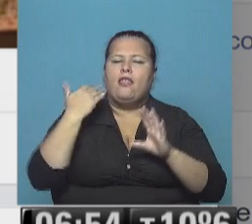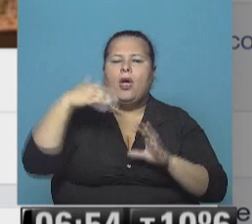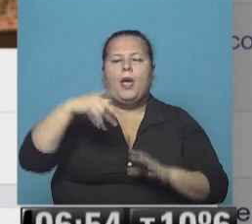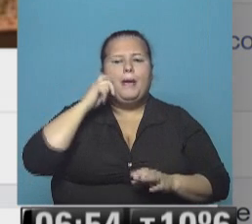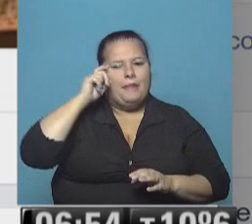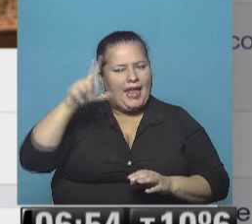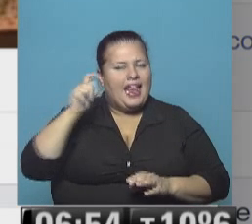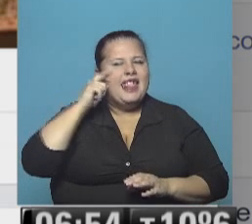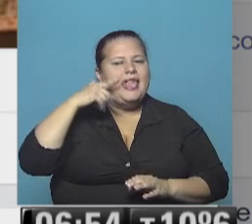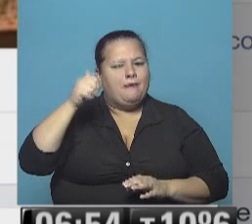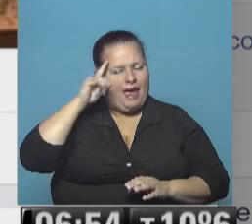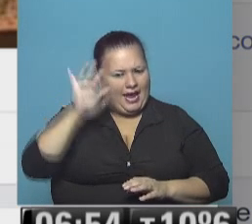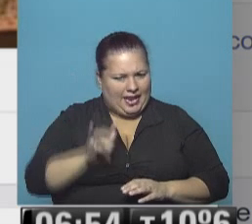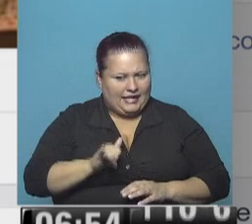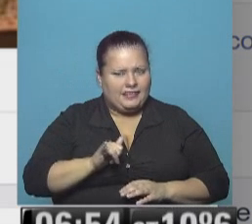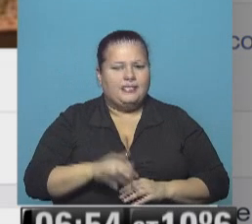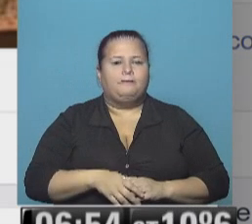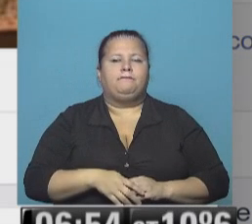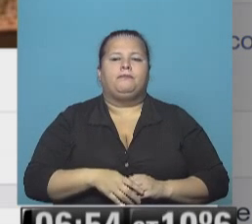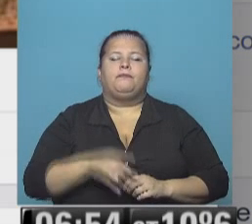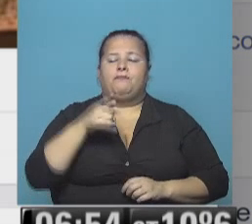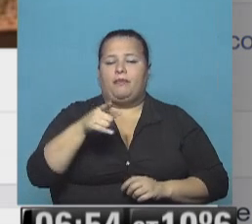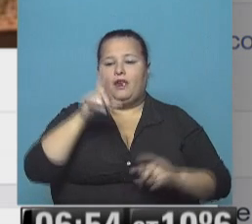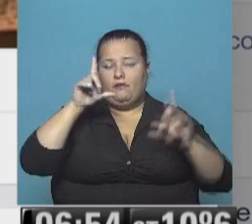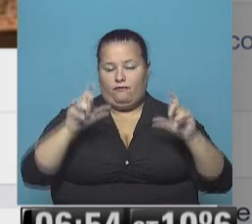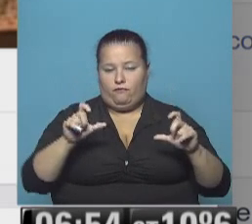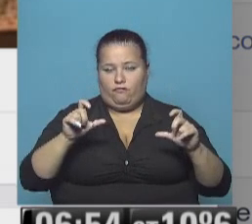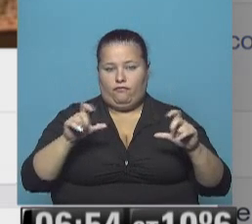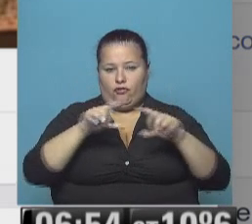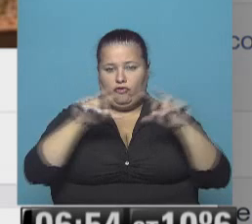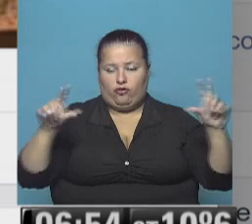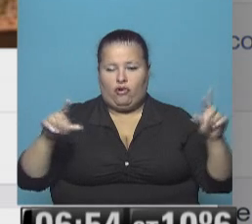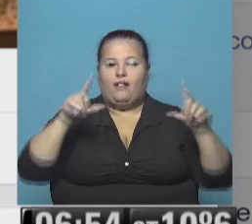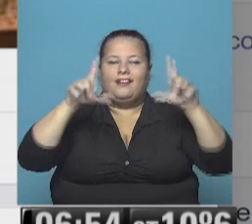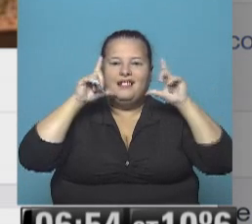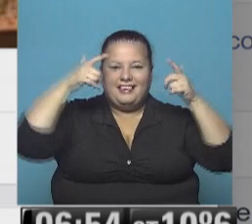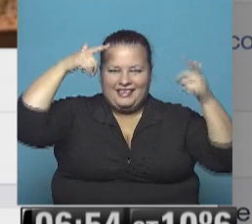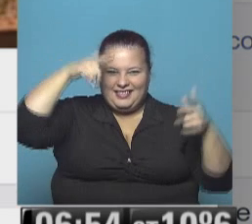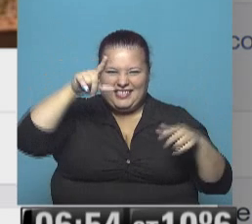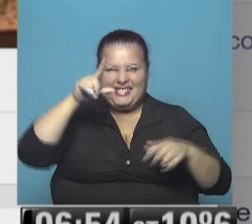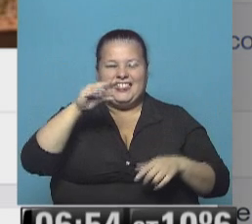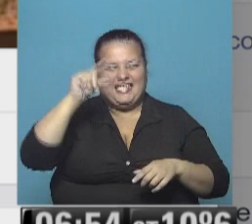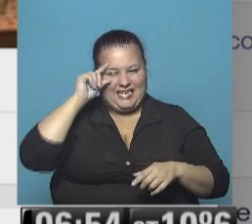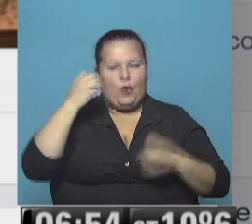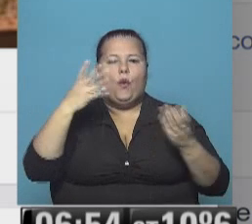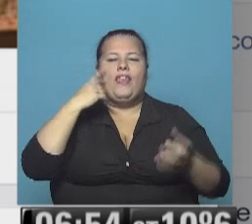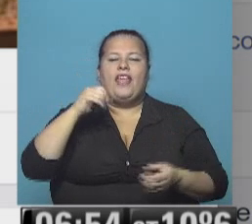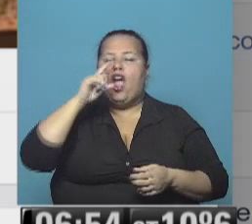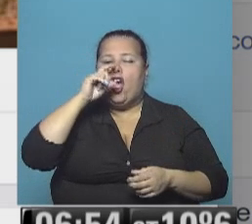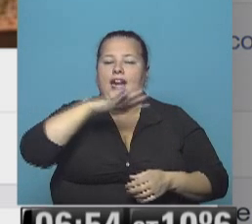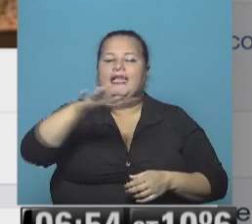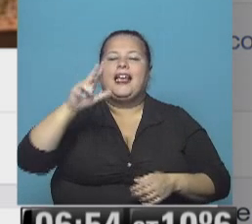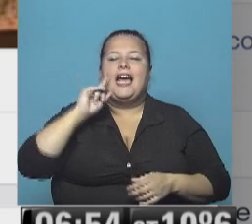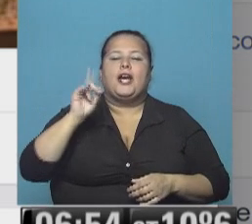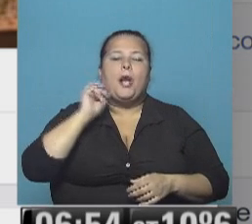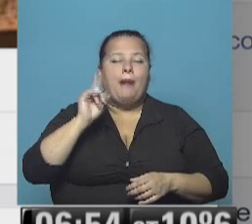miguel jiménez que está que tiene en su foto foto de portada al che guevara dice buen día corriente sobre el río paraná